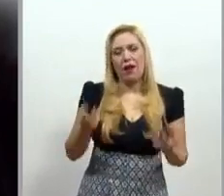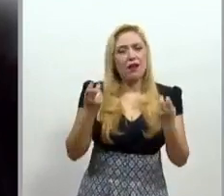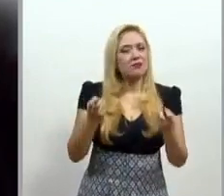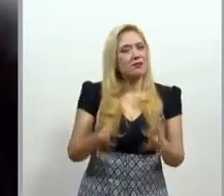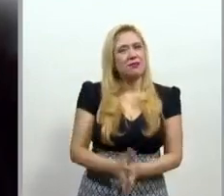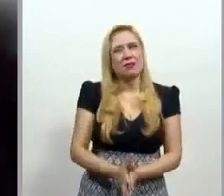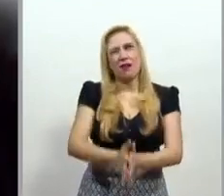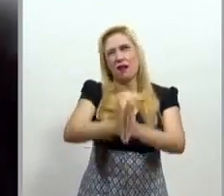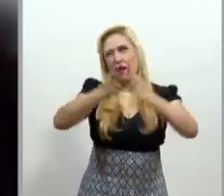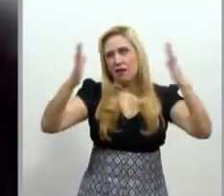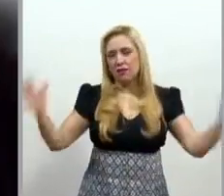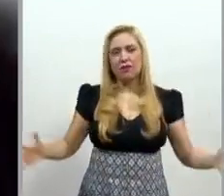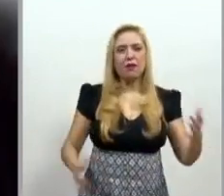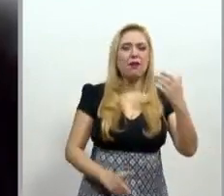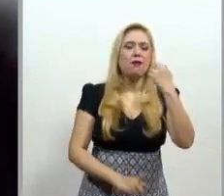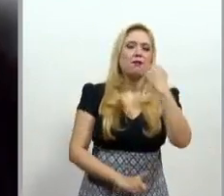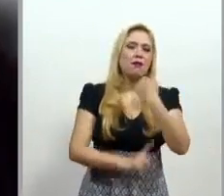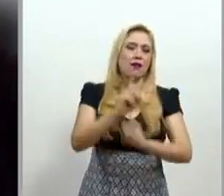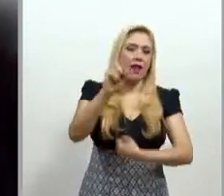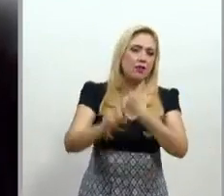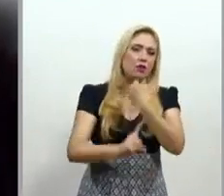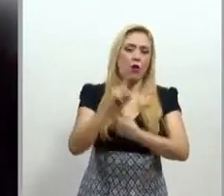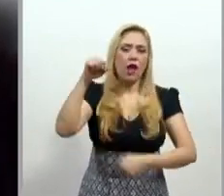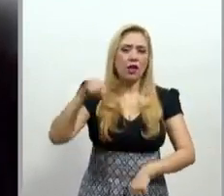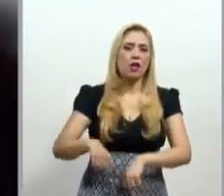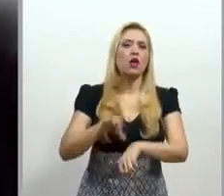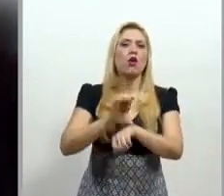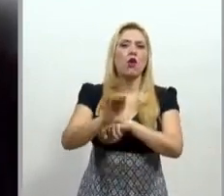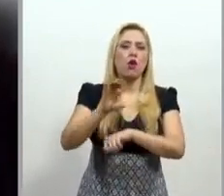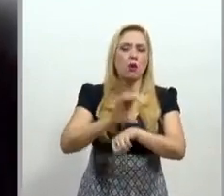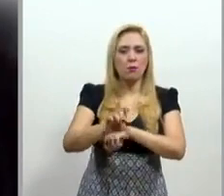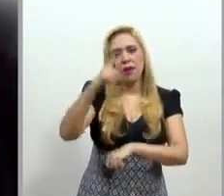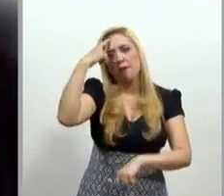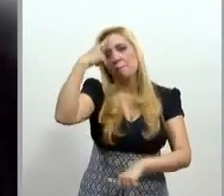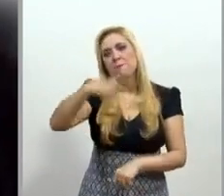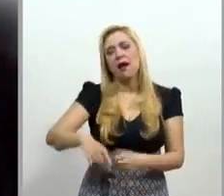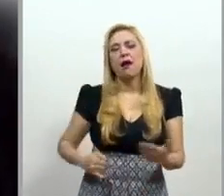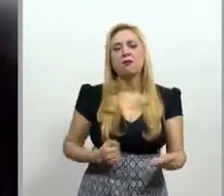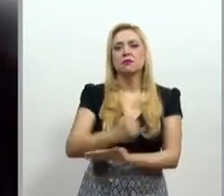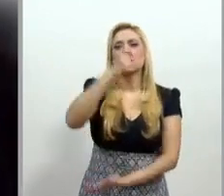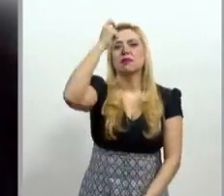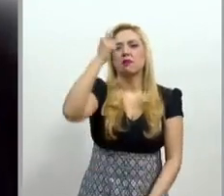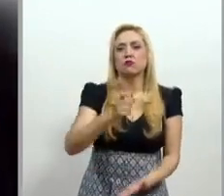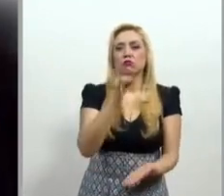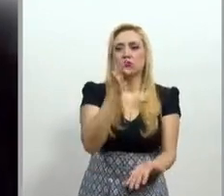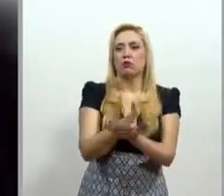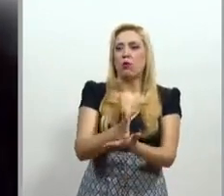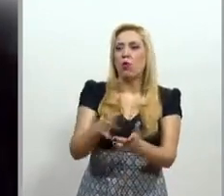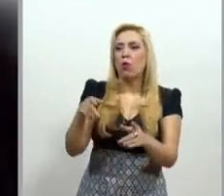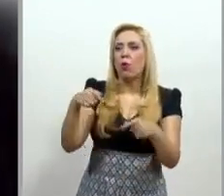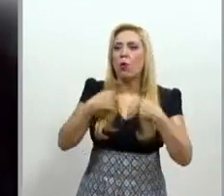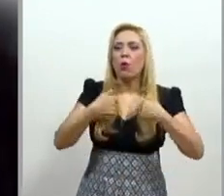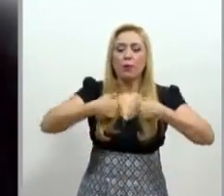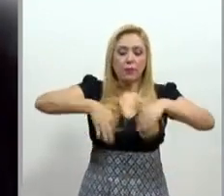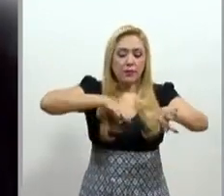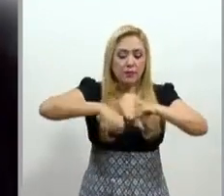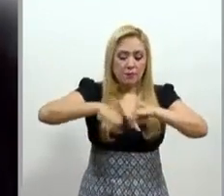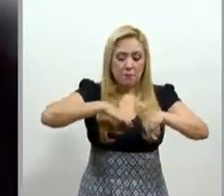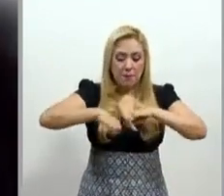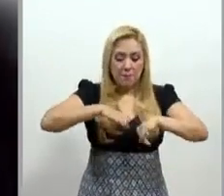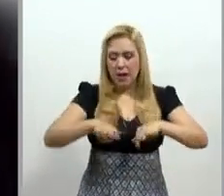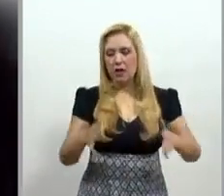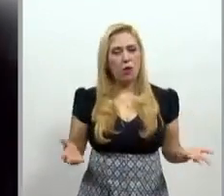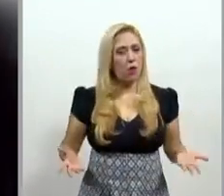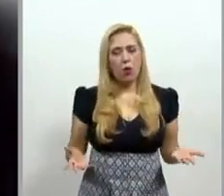grandes retos, al menos en Colombia, de lograr que las sentencias no se queden solamente en el papel, sino que logren sus cometidos,